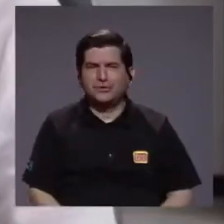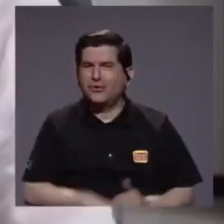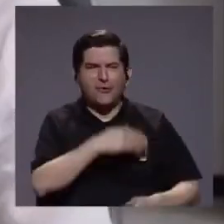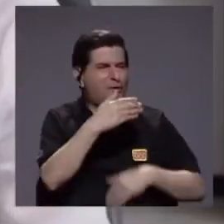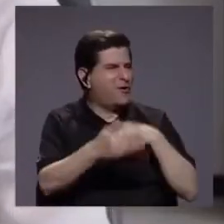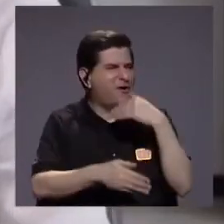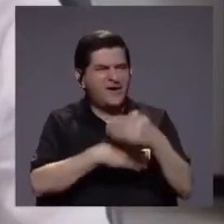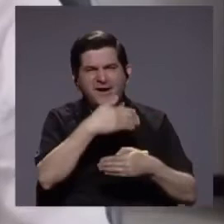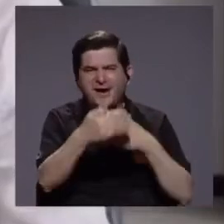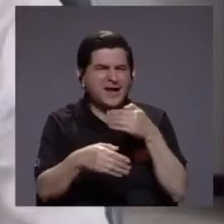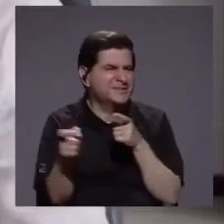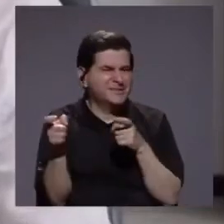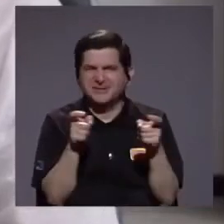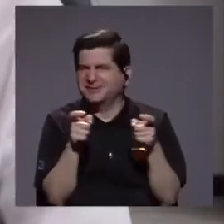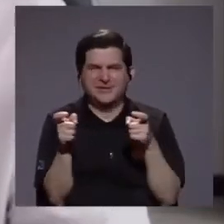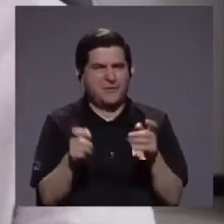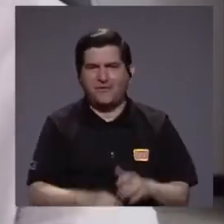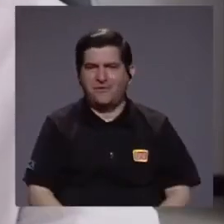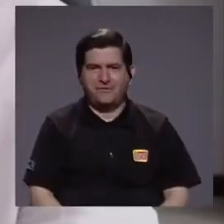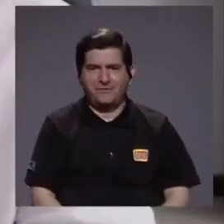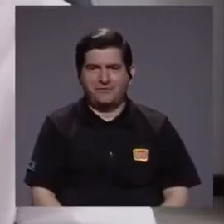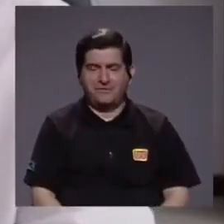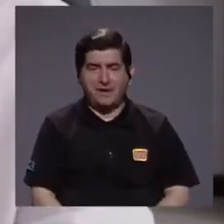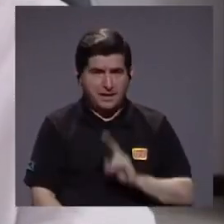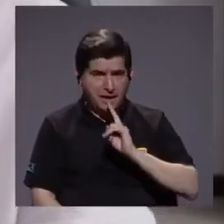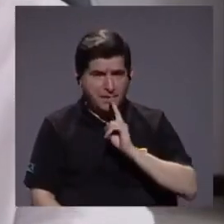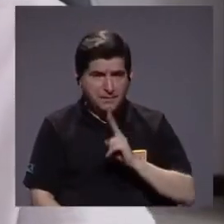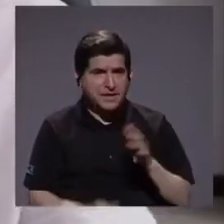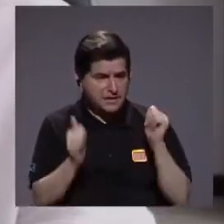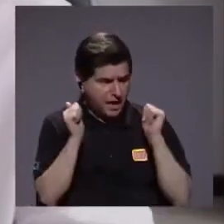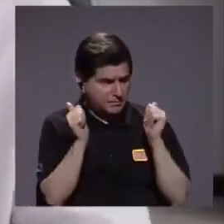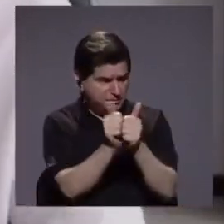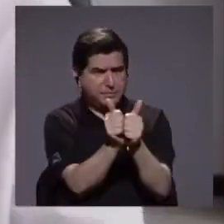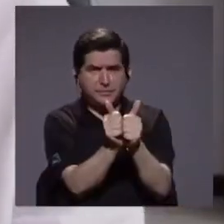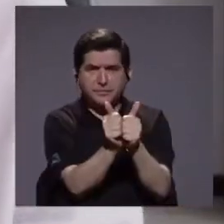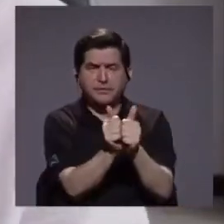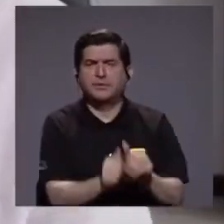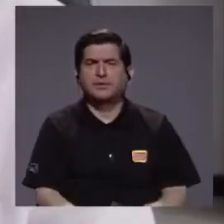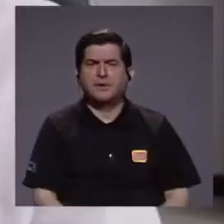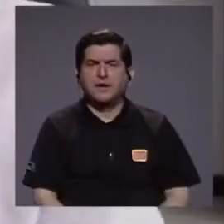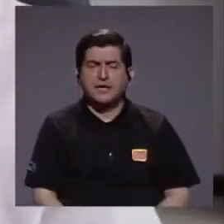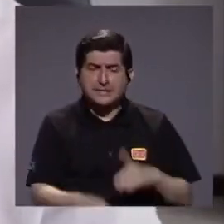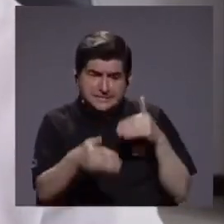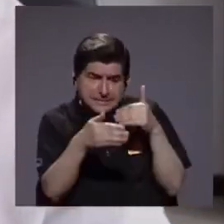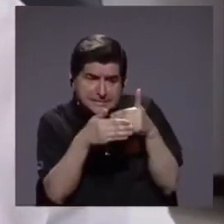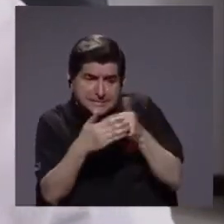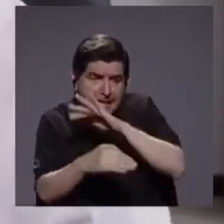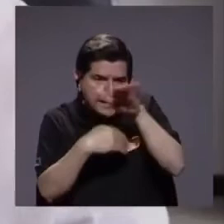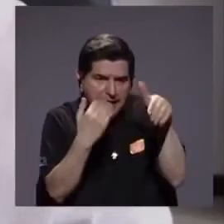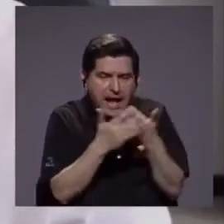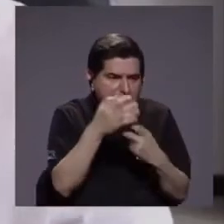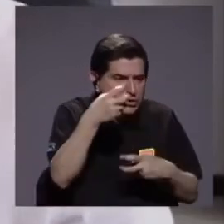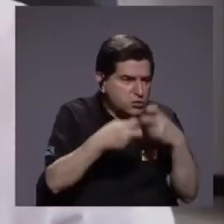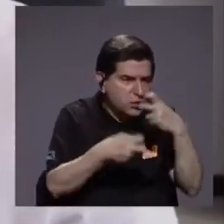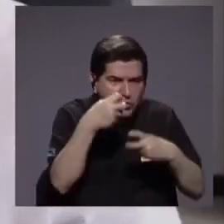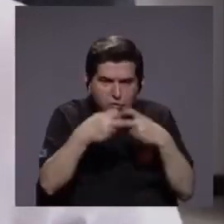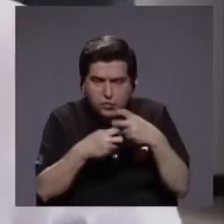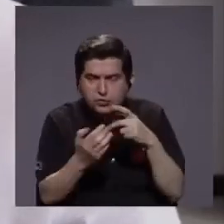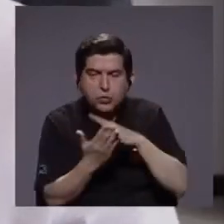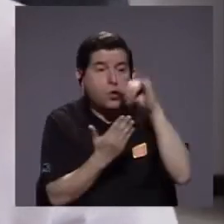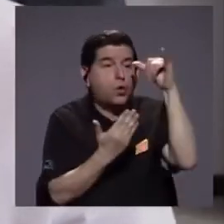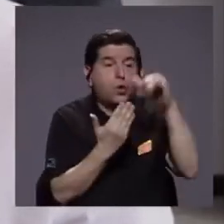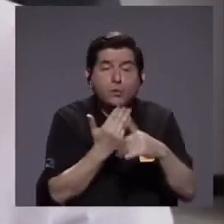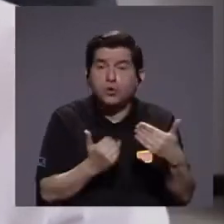gestión administrativa, es decir, que esté realmente acompañando, que esté muy de cerca con todas las problemáticas y los